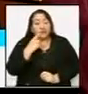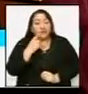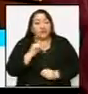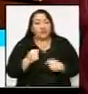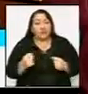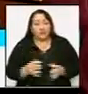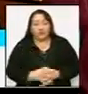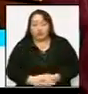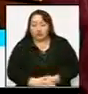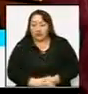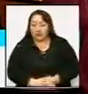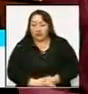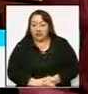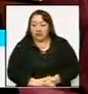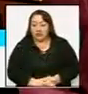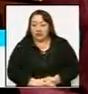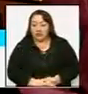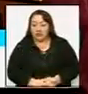supone que